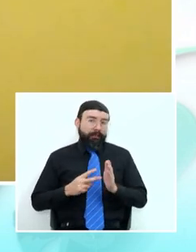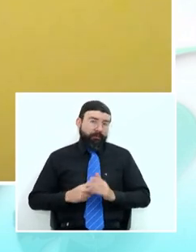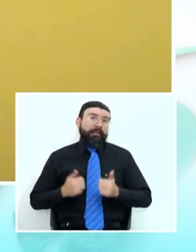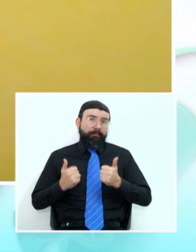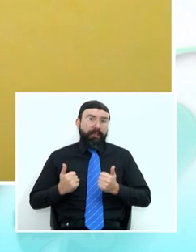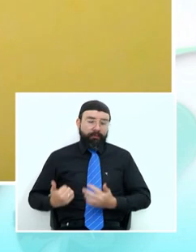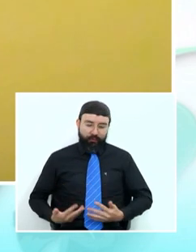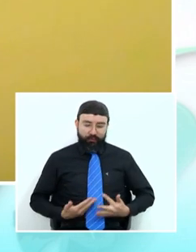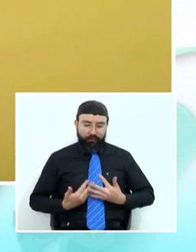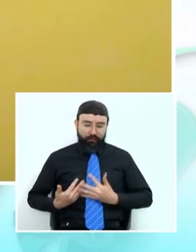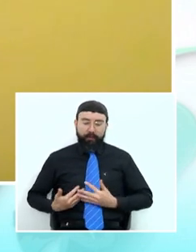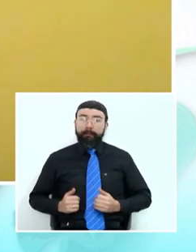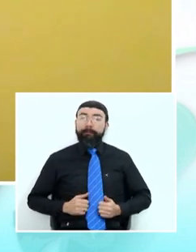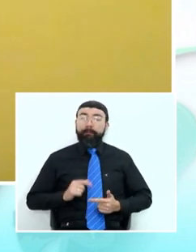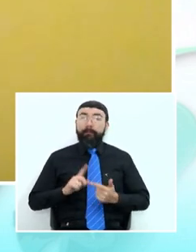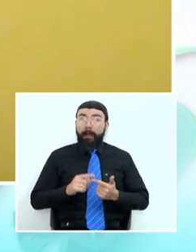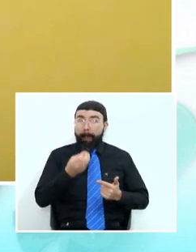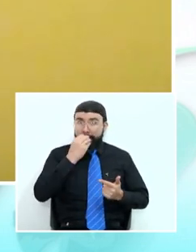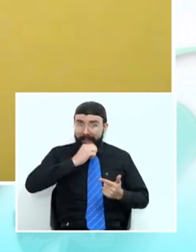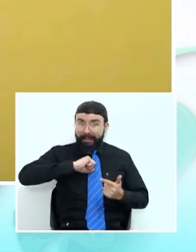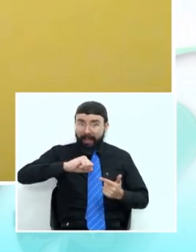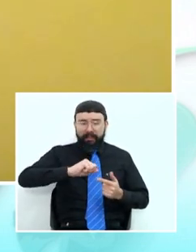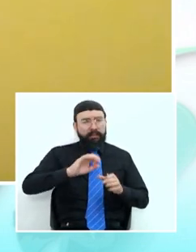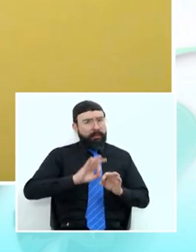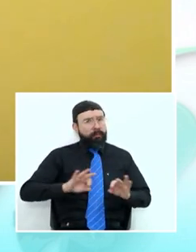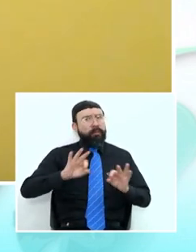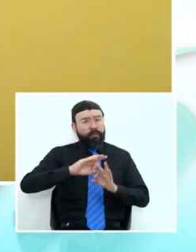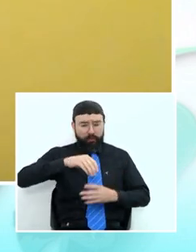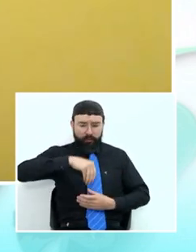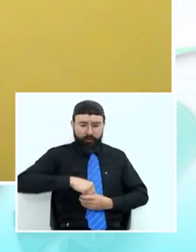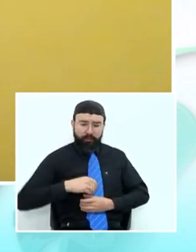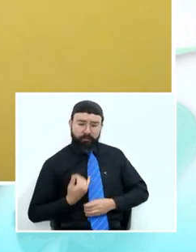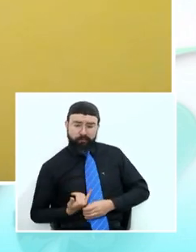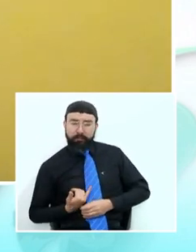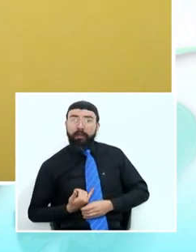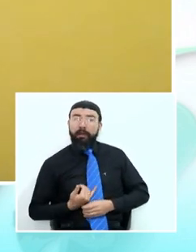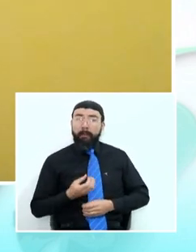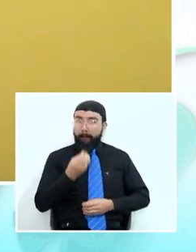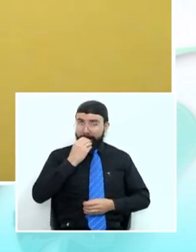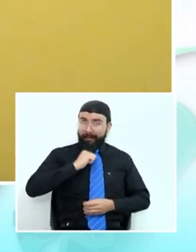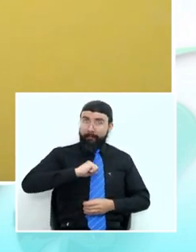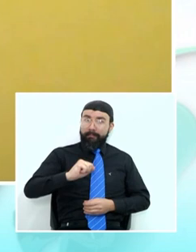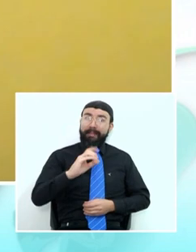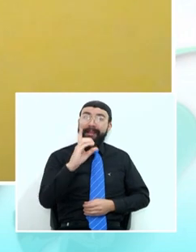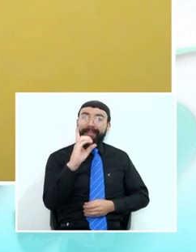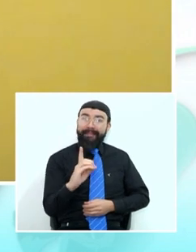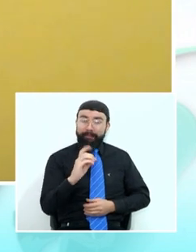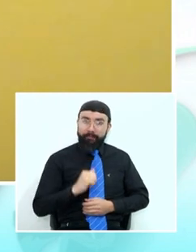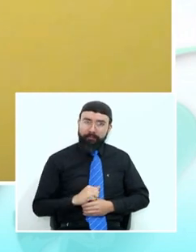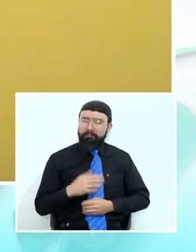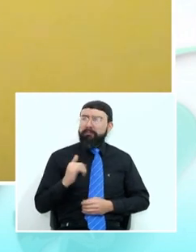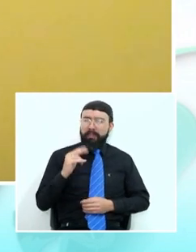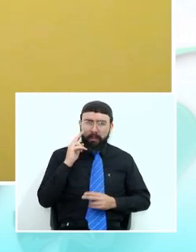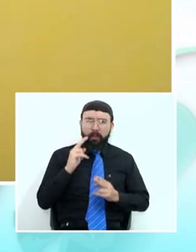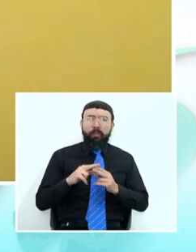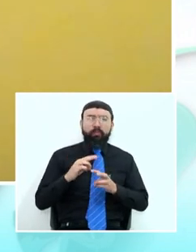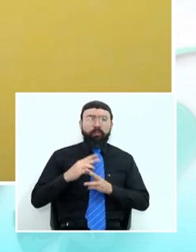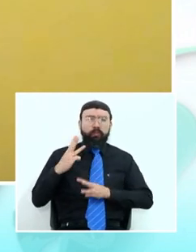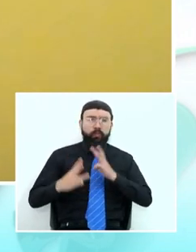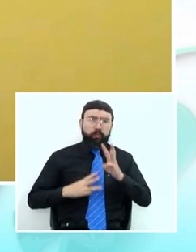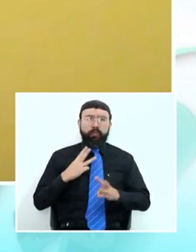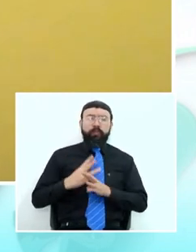vitamina que es muy importante tenerla en cuenta en el sistema inmunitario, como es la vitamina D. Y ya sabemos a nivel mundial que una de